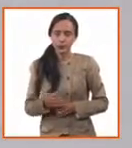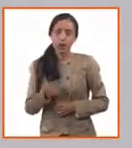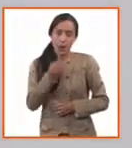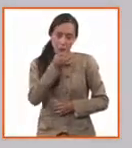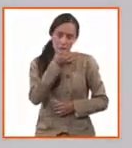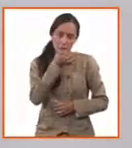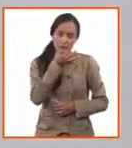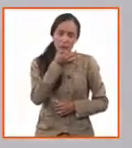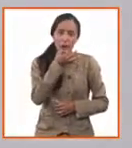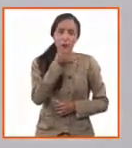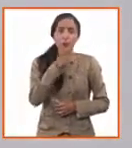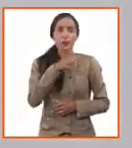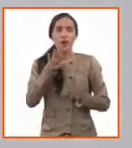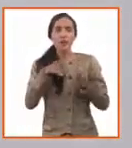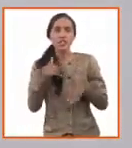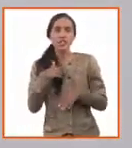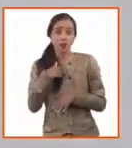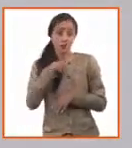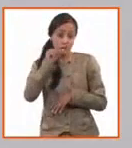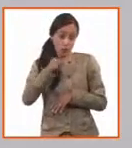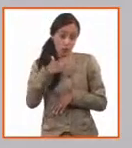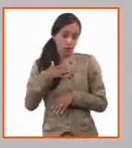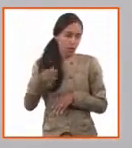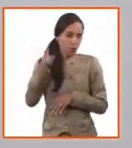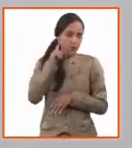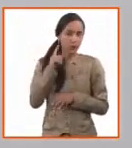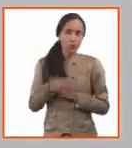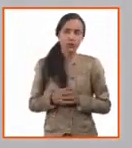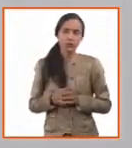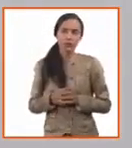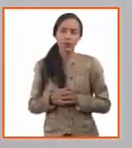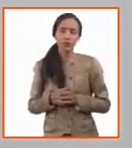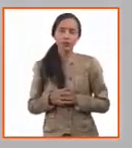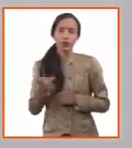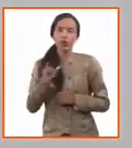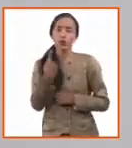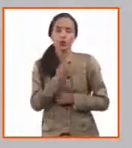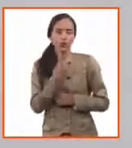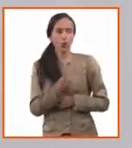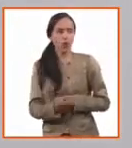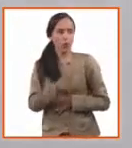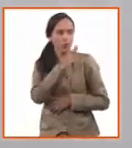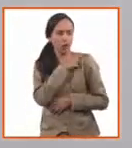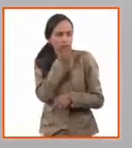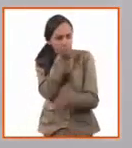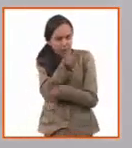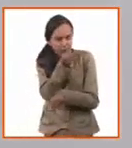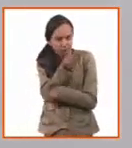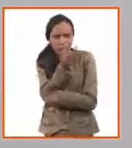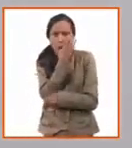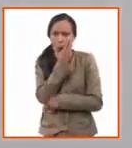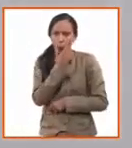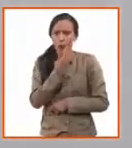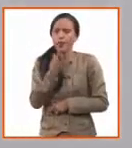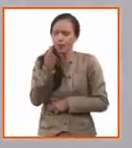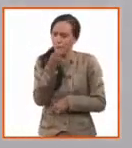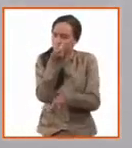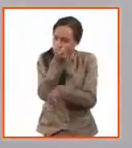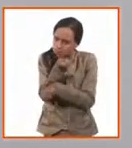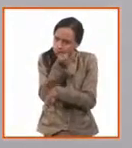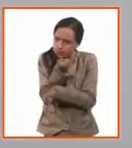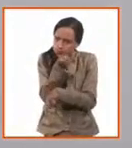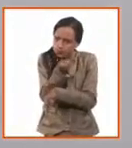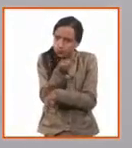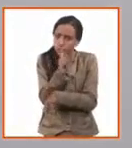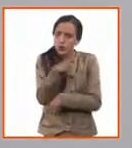muy común escuchar bueno como como si tuviéramos la responsabilidad de educarlos como sí estuviéramos